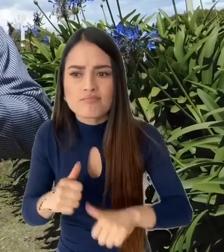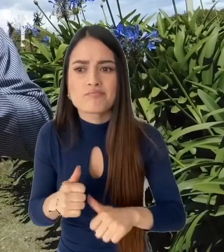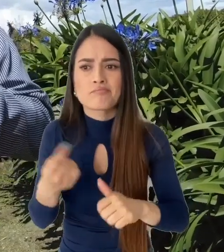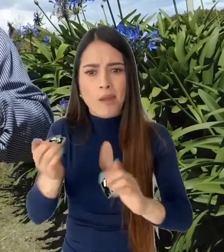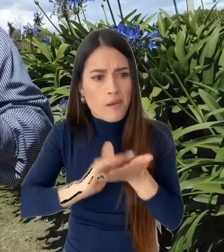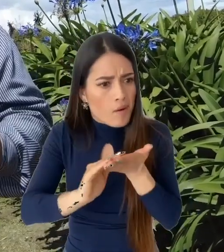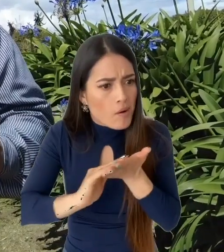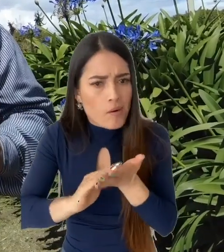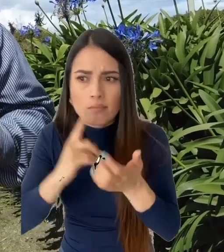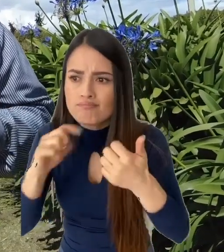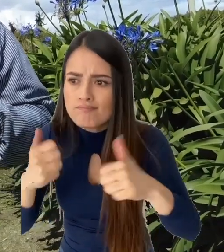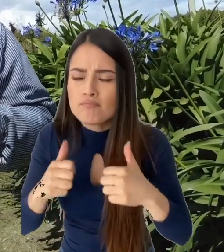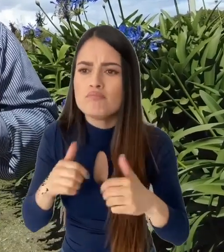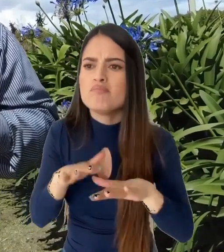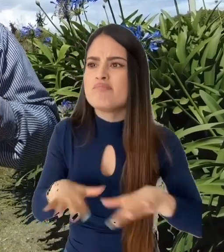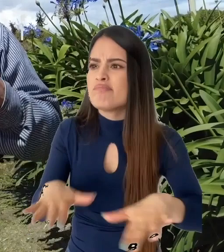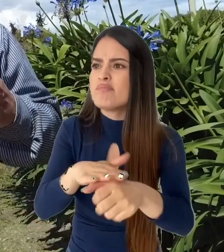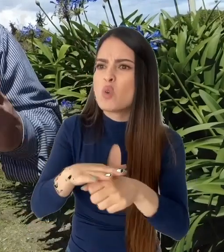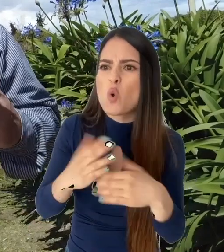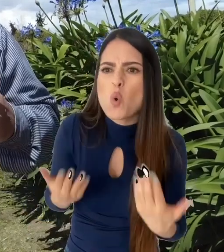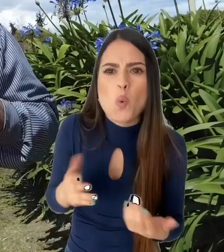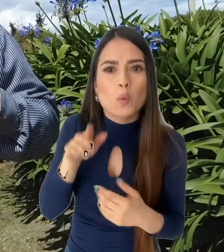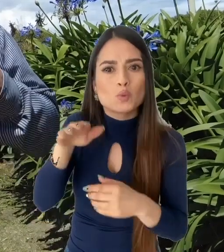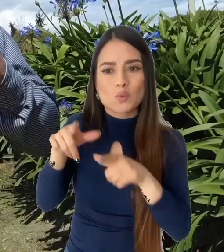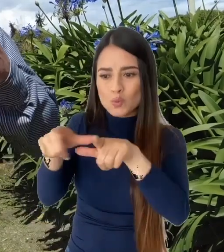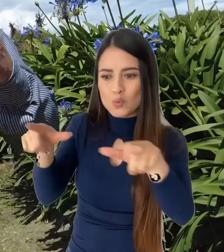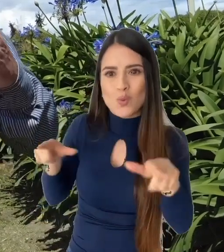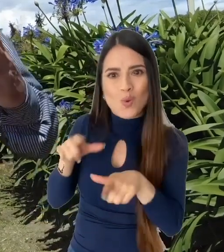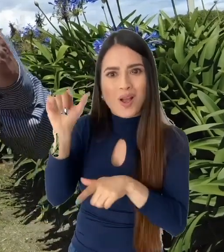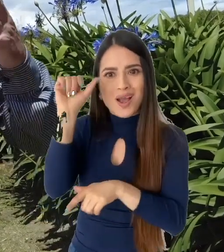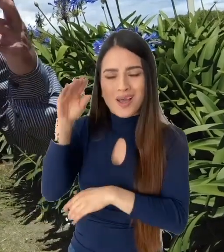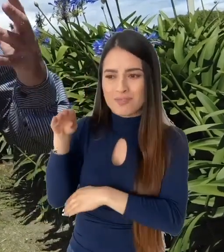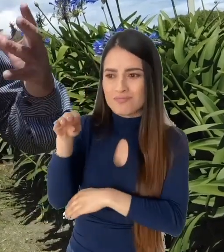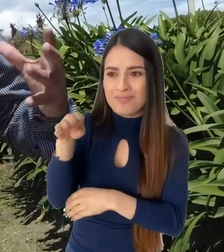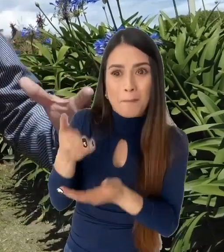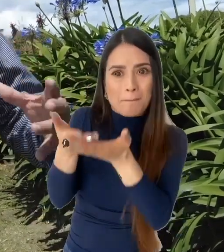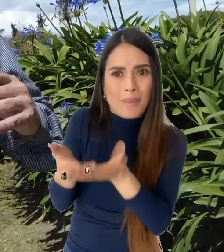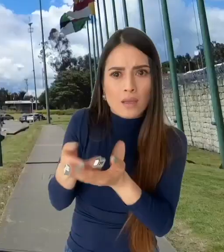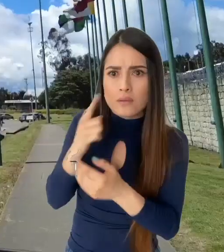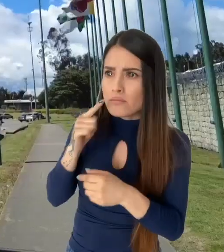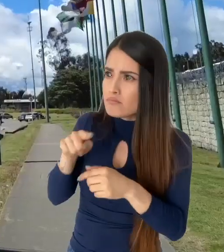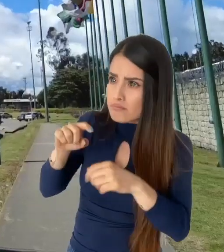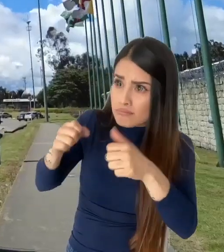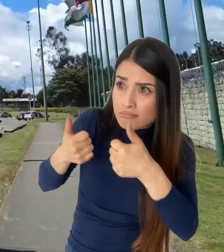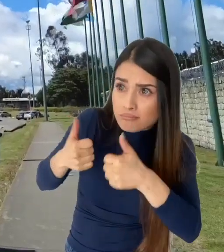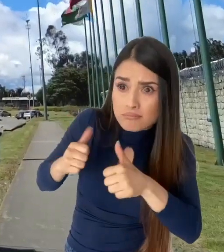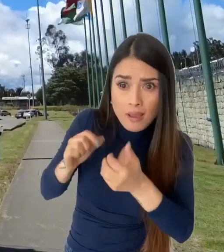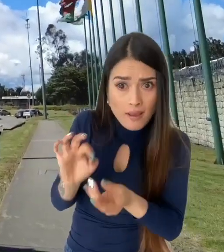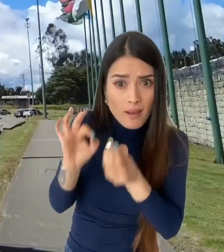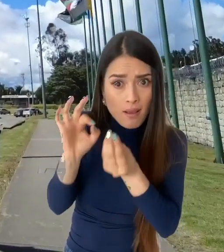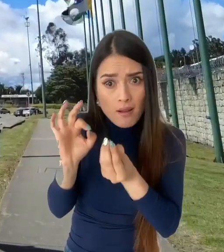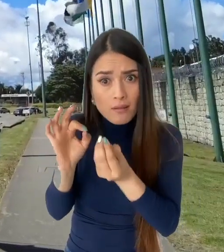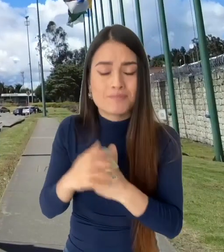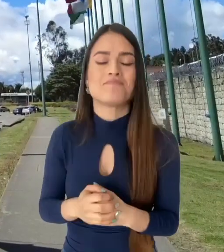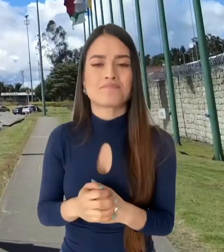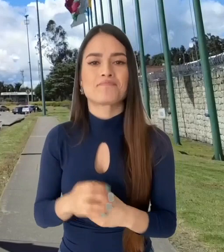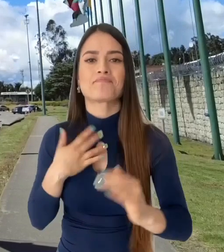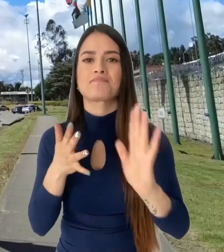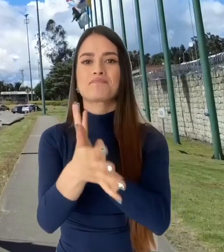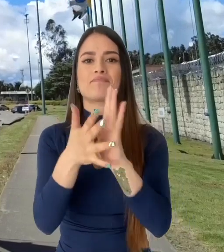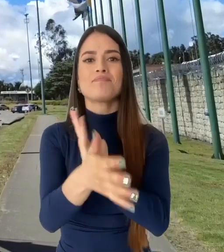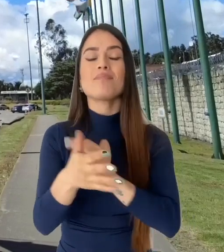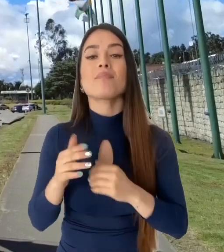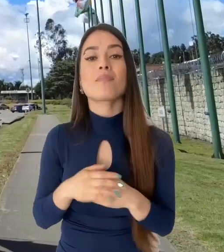el mantenimiento y las condiciones propias de las estaciones y casetas de pesaje el programa especial de supervisión de